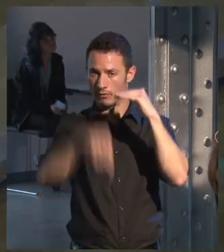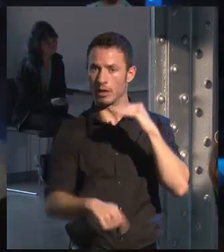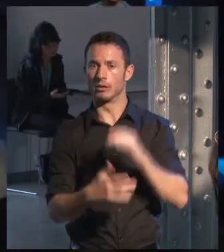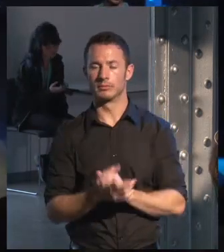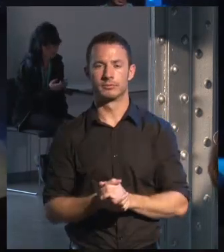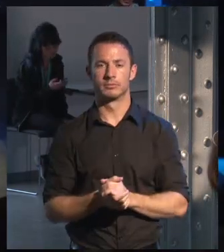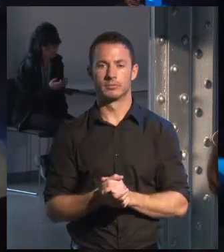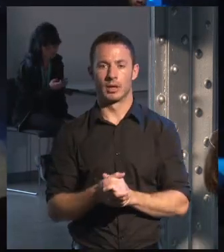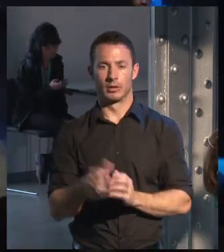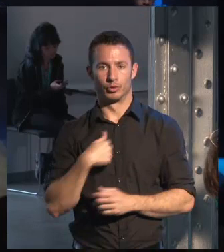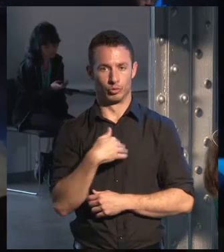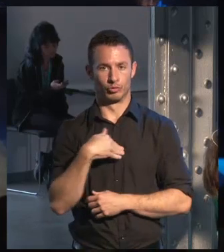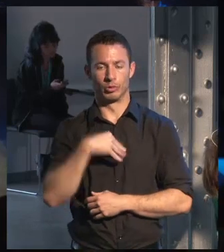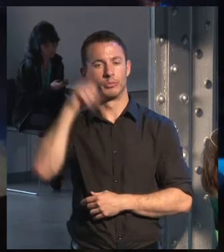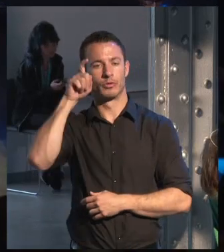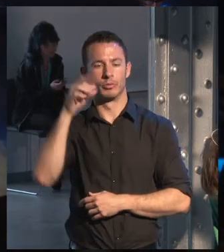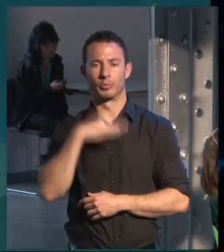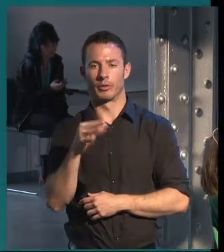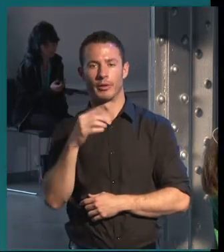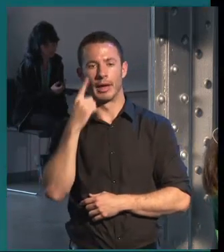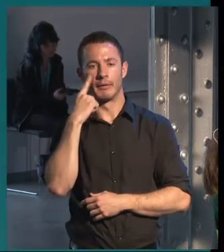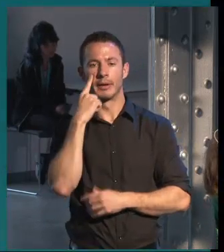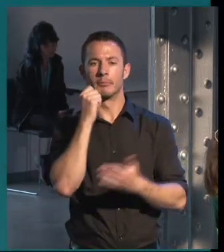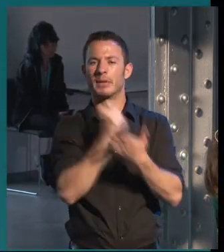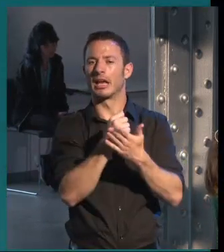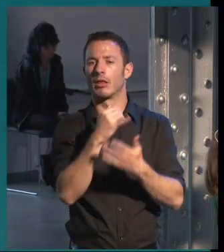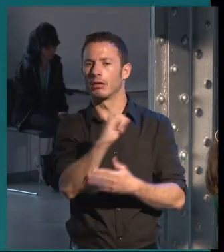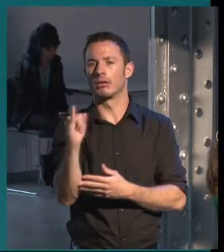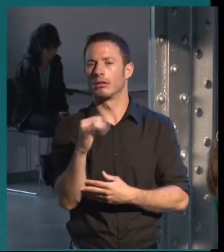Ahora vemos, yo como profesor puedo ver todo lo que hay marcado.